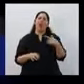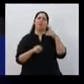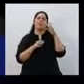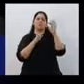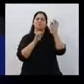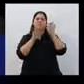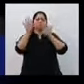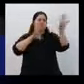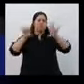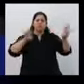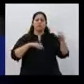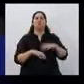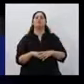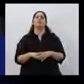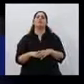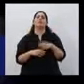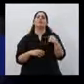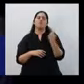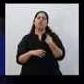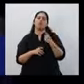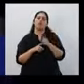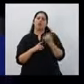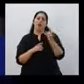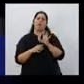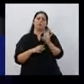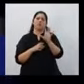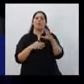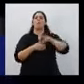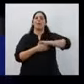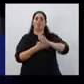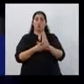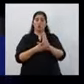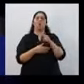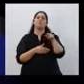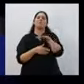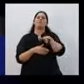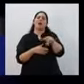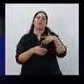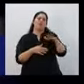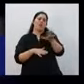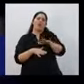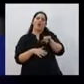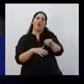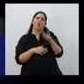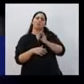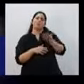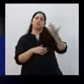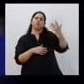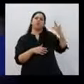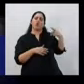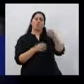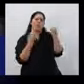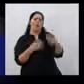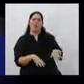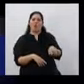disgregadas todas dispersas nosotros estamos en una que es el marco sur un espacio regional que desde hace mucho tiempo está